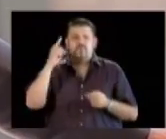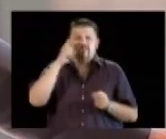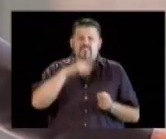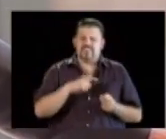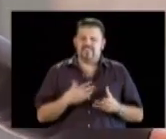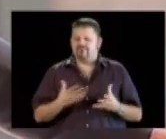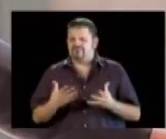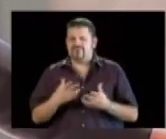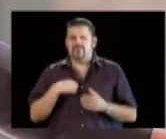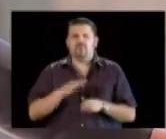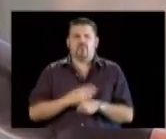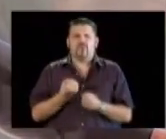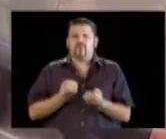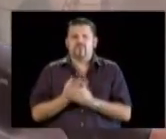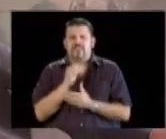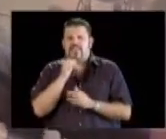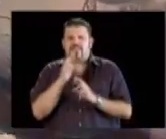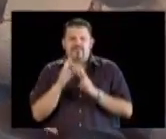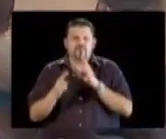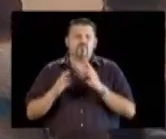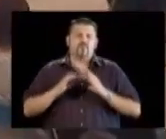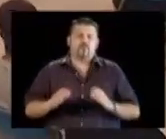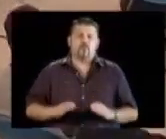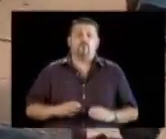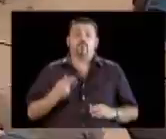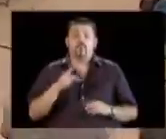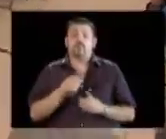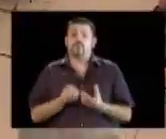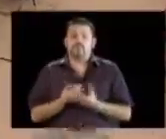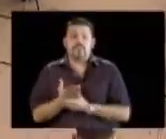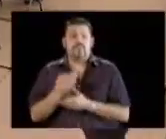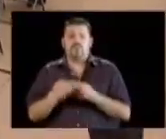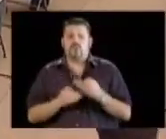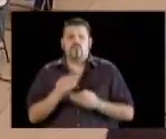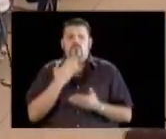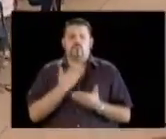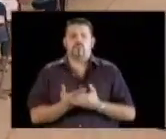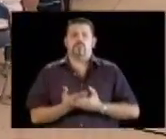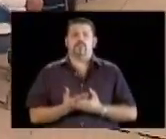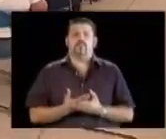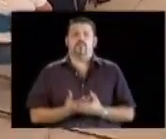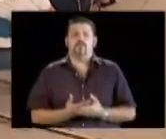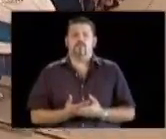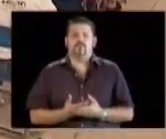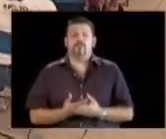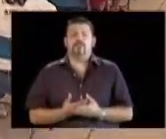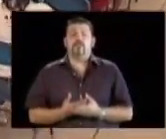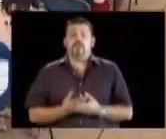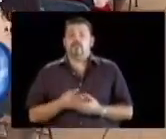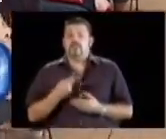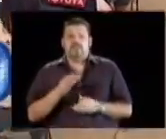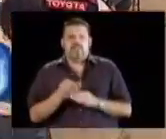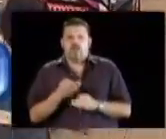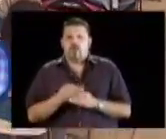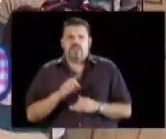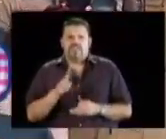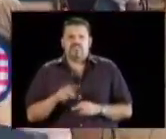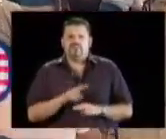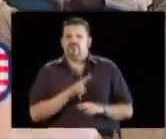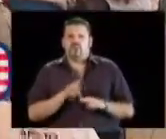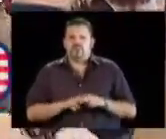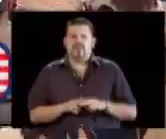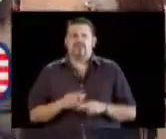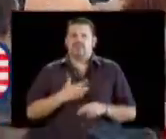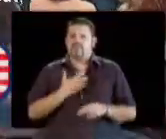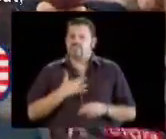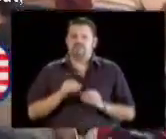todas las noches. Se tomas un Mimis y a Mimis, a dormir, y obviamente es totalmente natural. Es